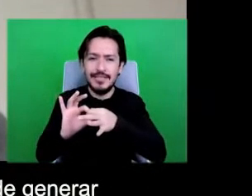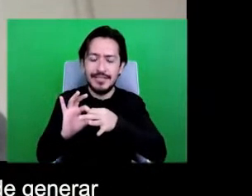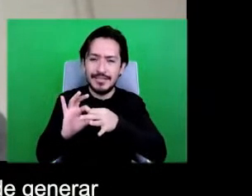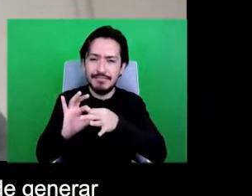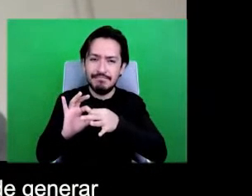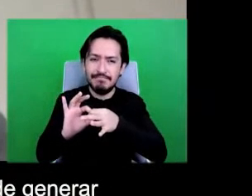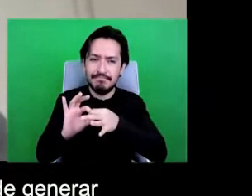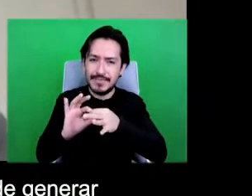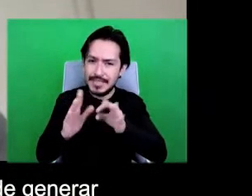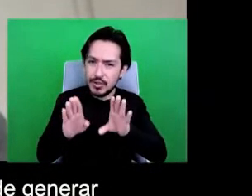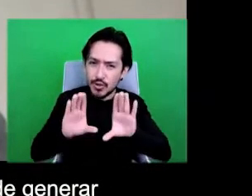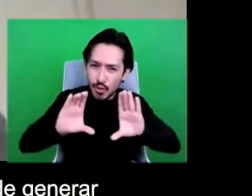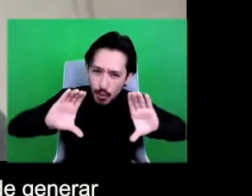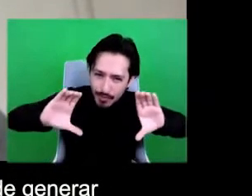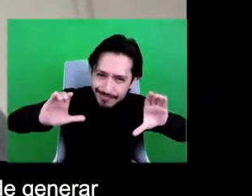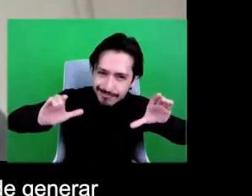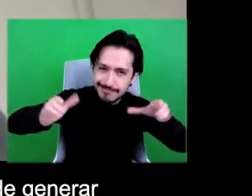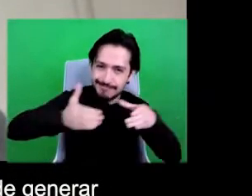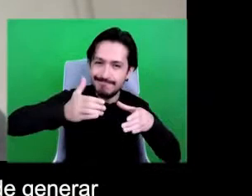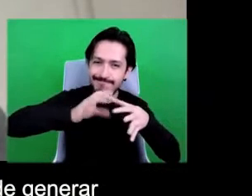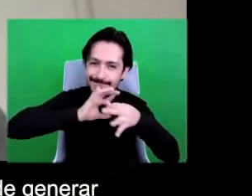de generar al final